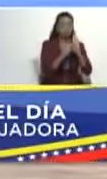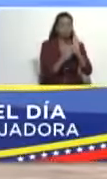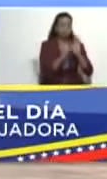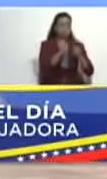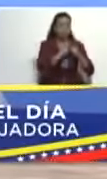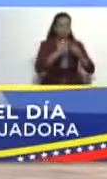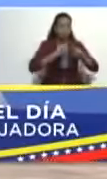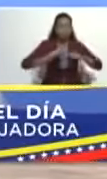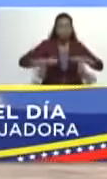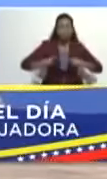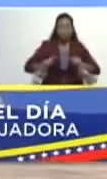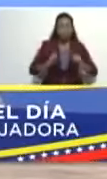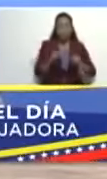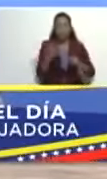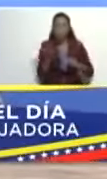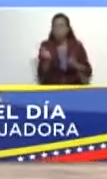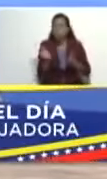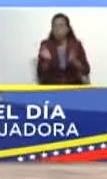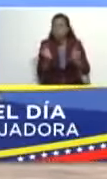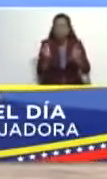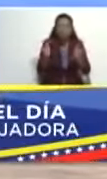la direccionalidad